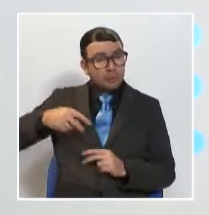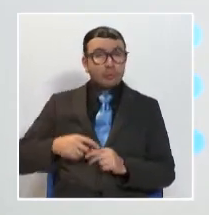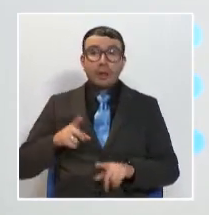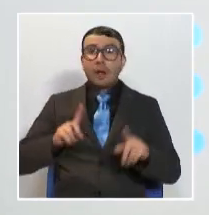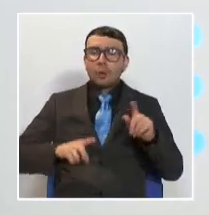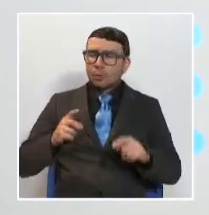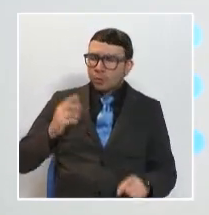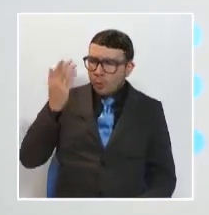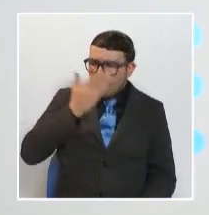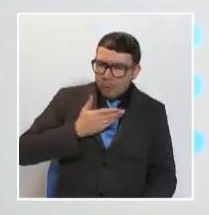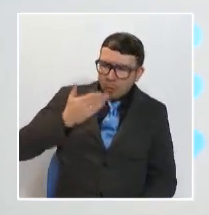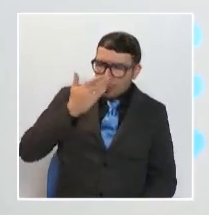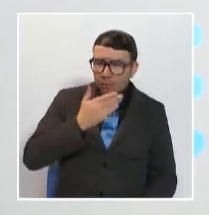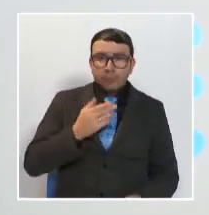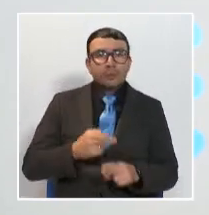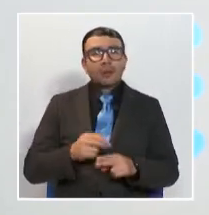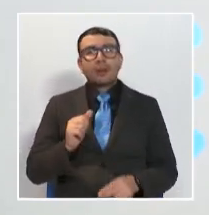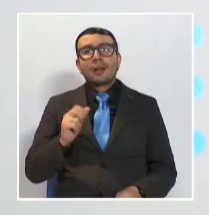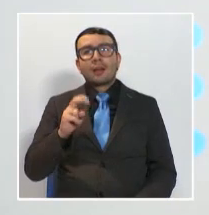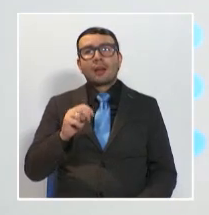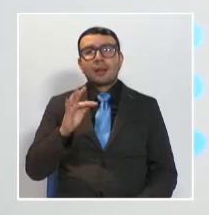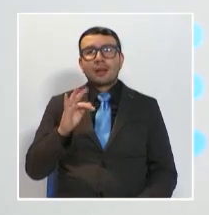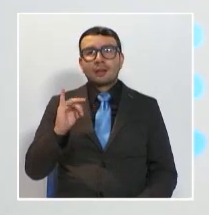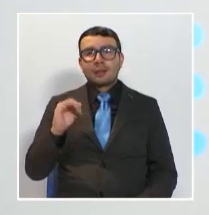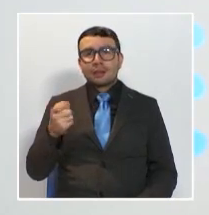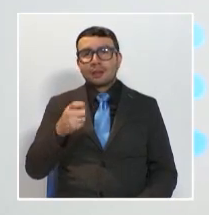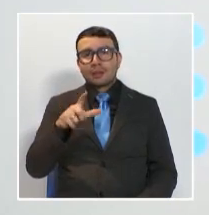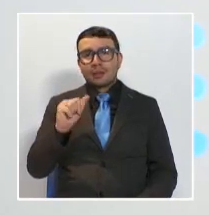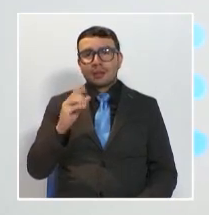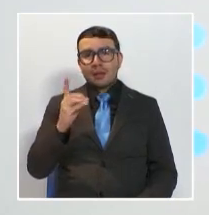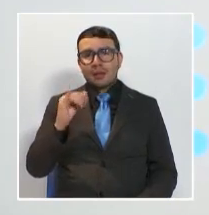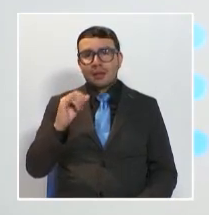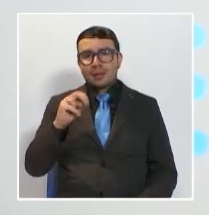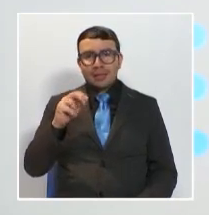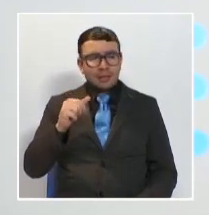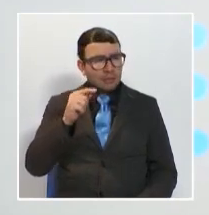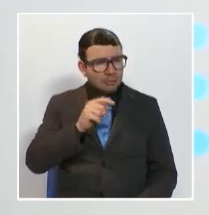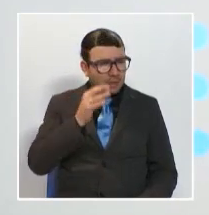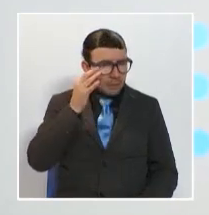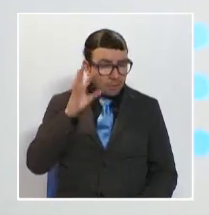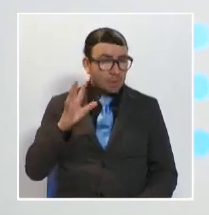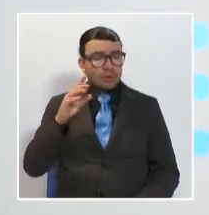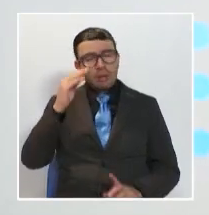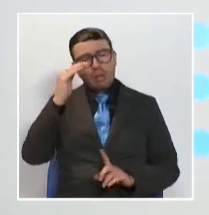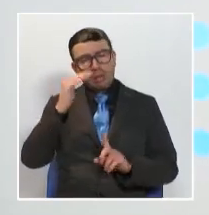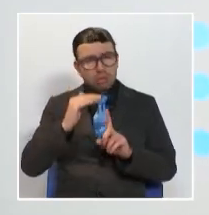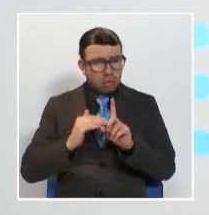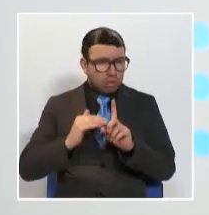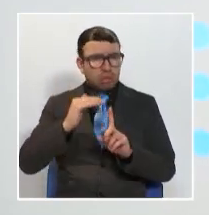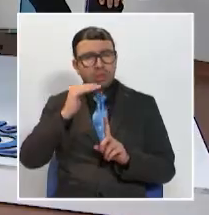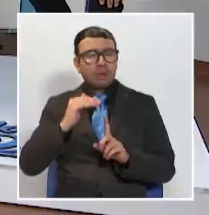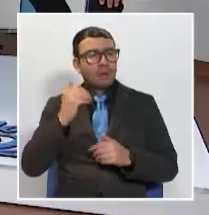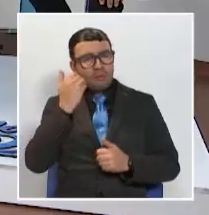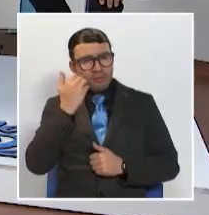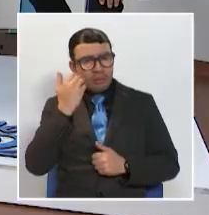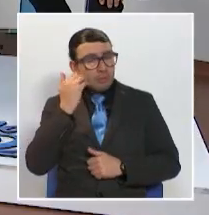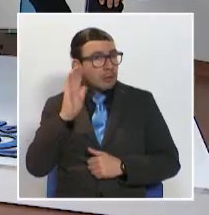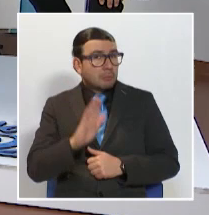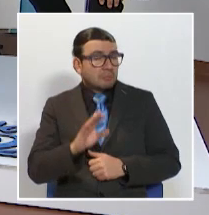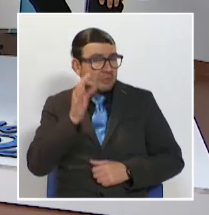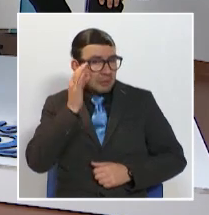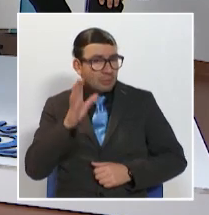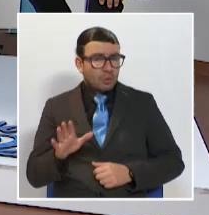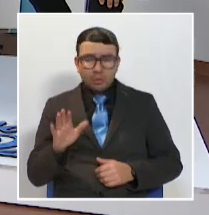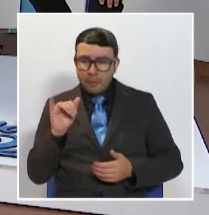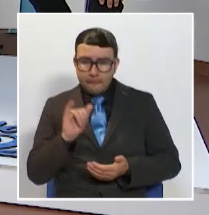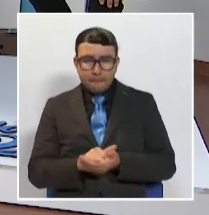de antigladina para saber si también tiene pues el esprue topical o la enfermedad celíaca al